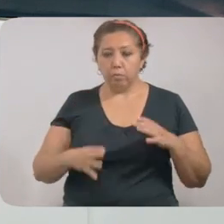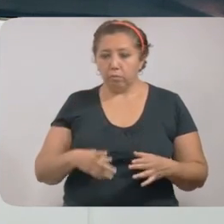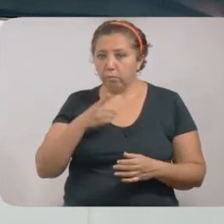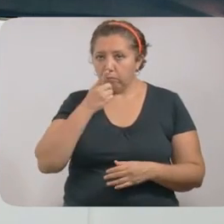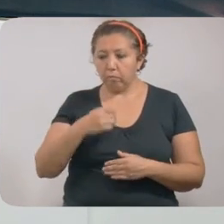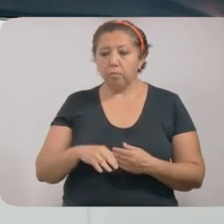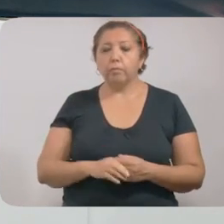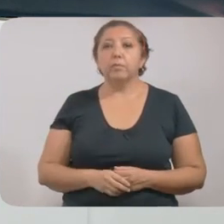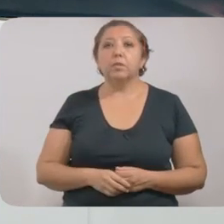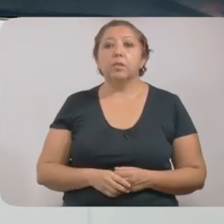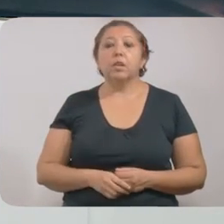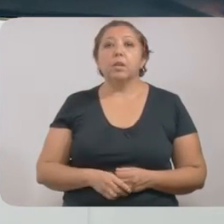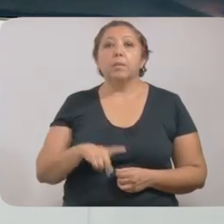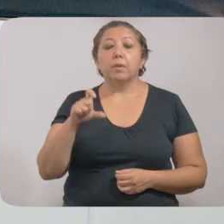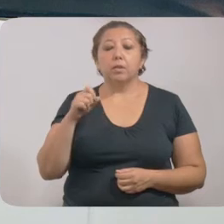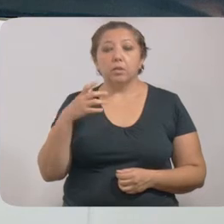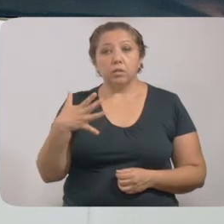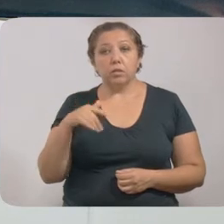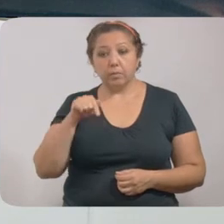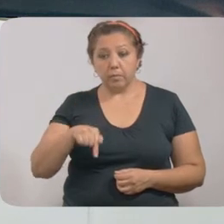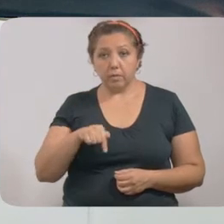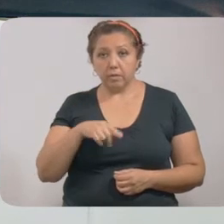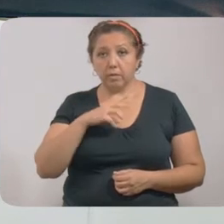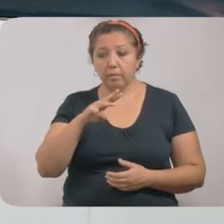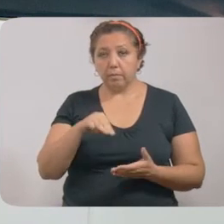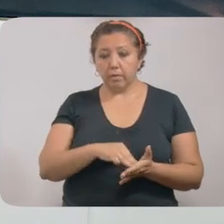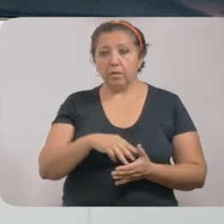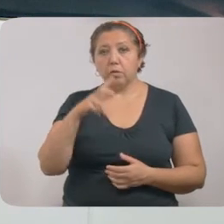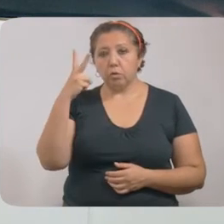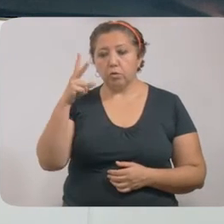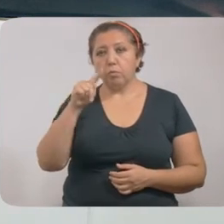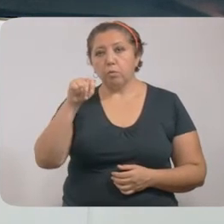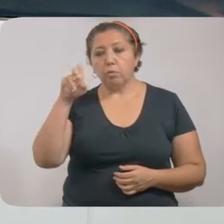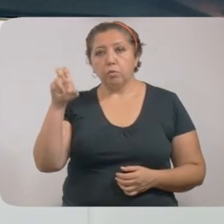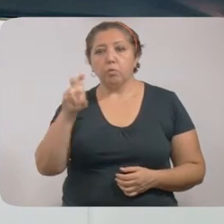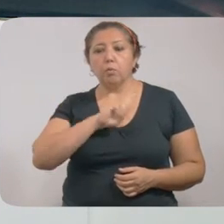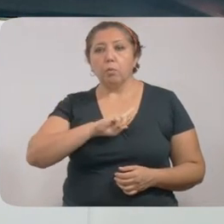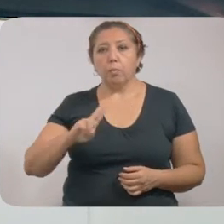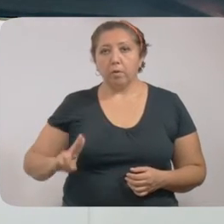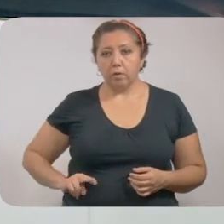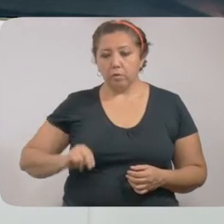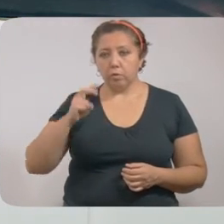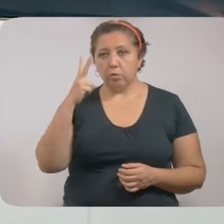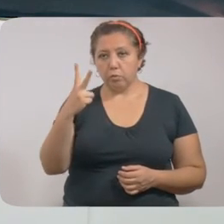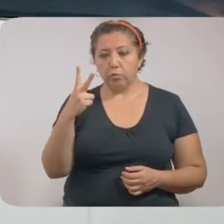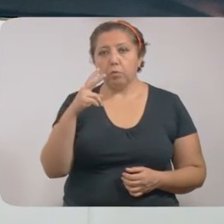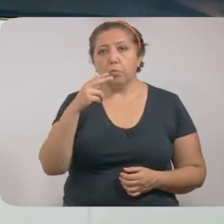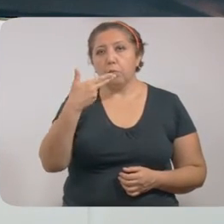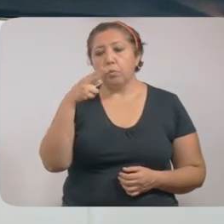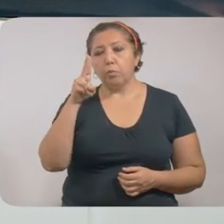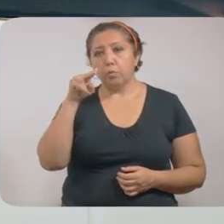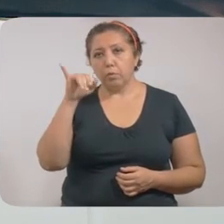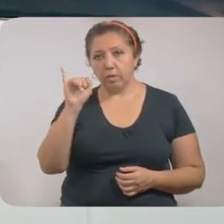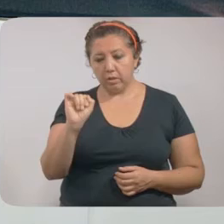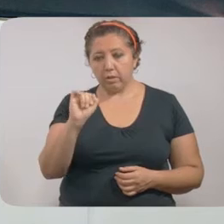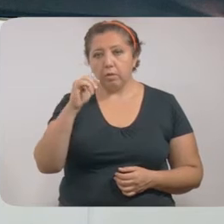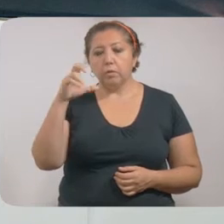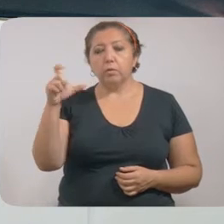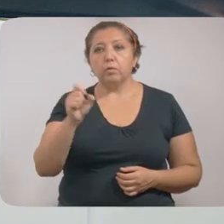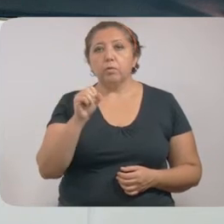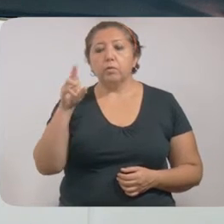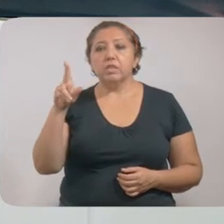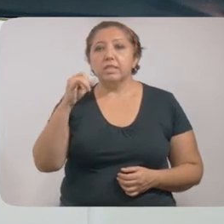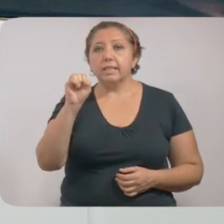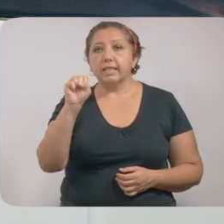tabaquismo. 21 de ellos residían en Mérida, 2 en Motul, 2 en Humán y 1 en Ují, Junugma,